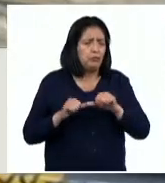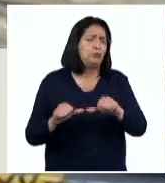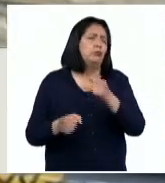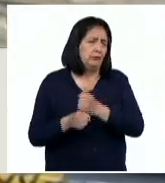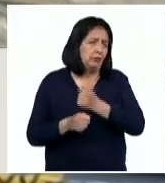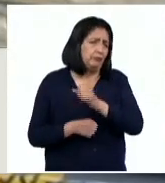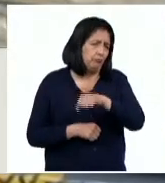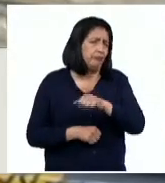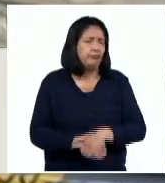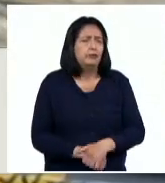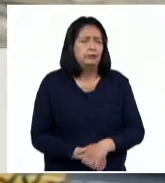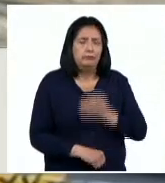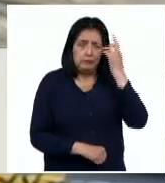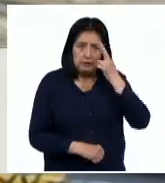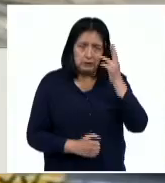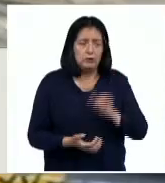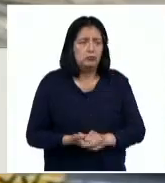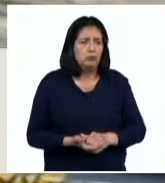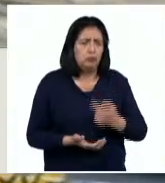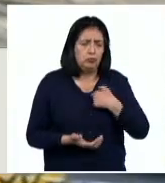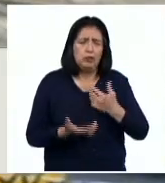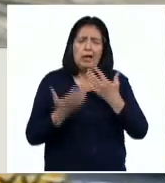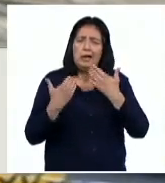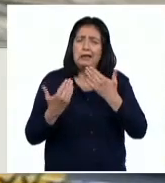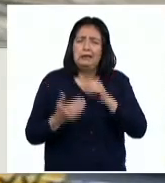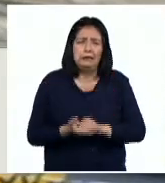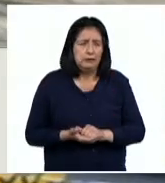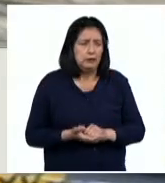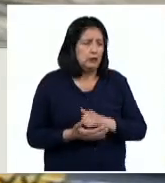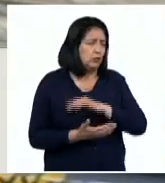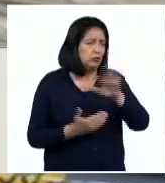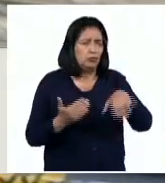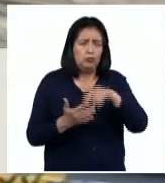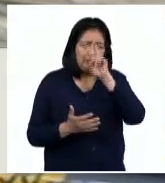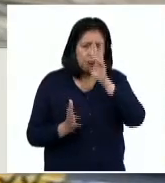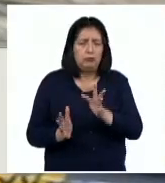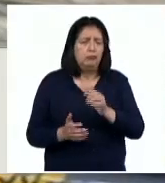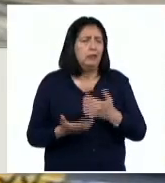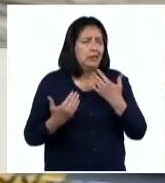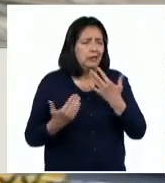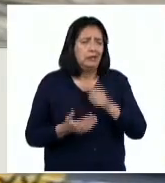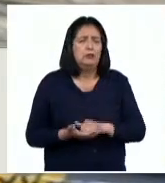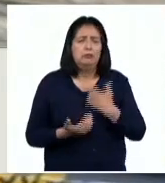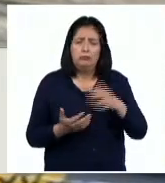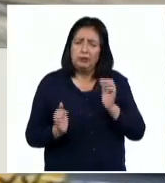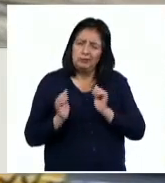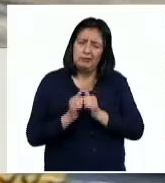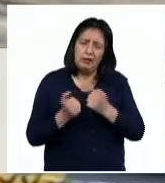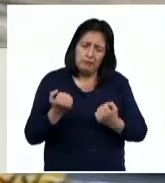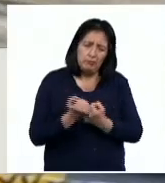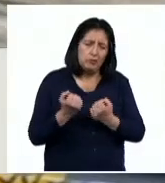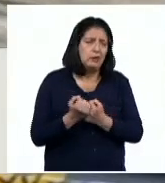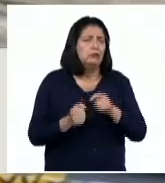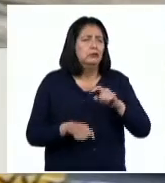tarea. Y es por eso que quiero agradecer a todos los peruanos por habernos acompañado y respaldado